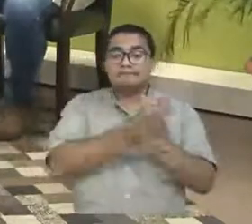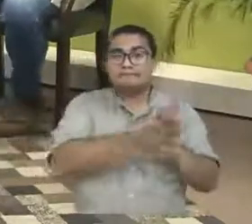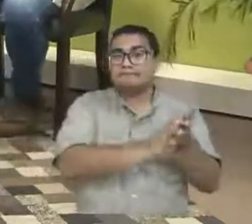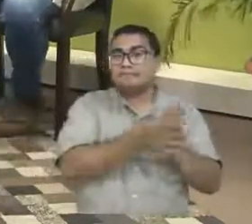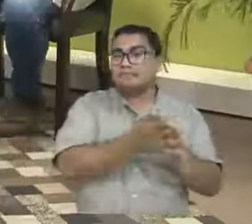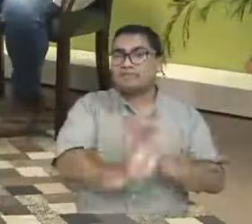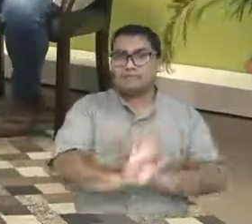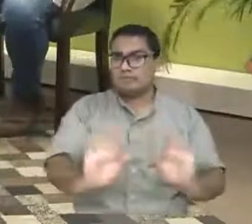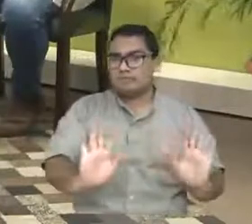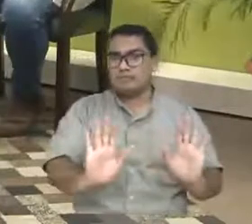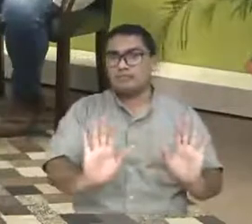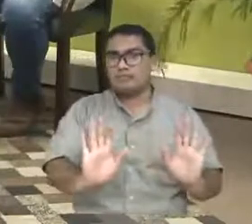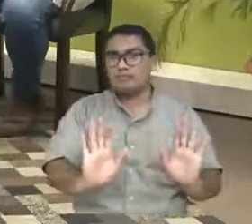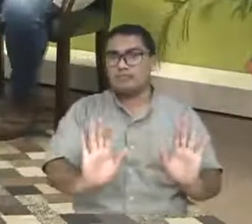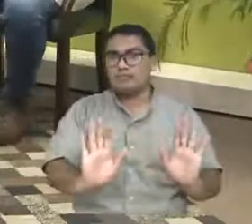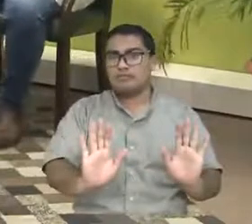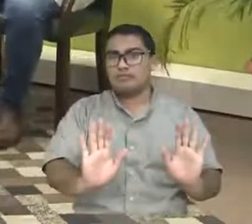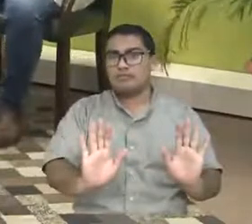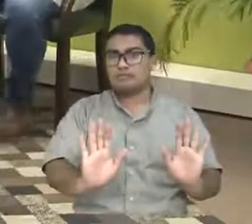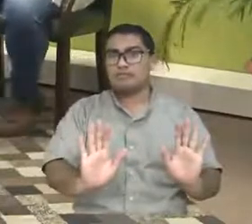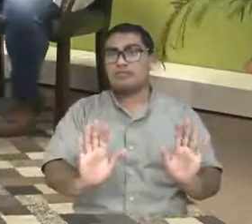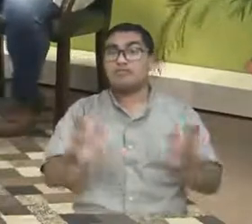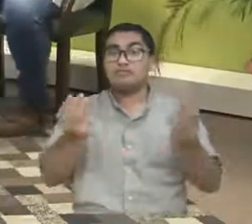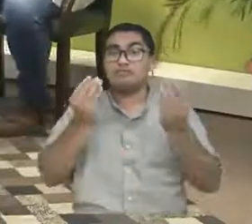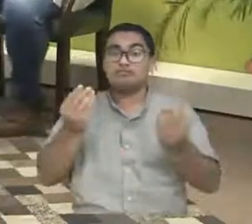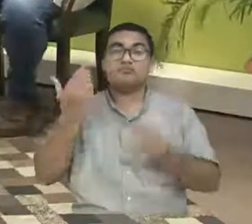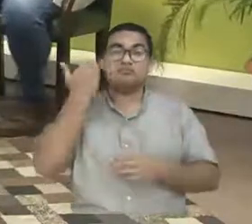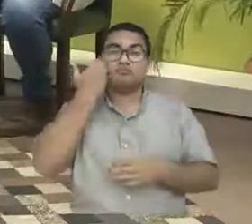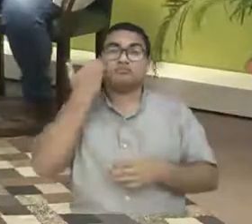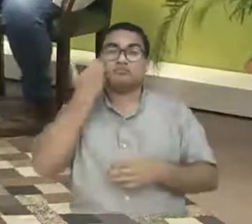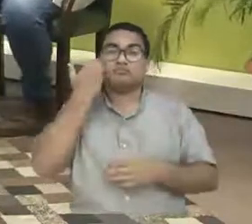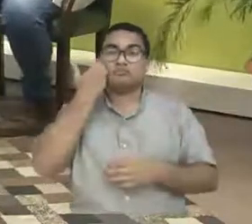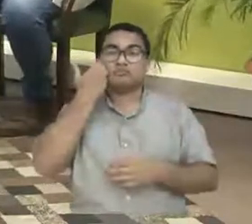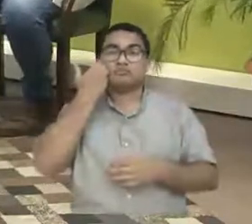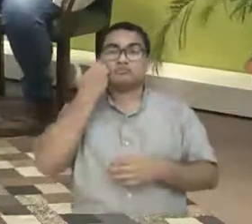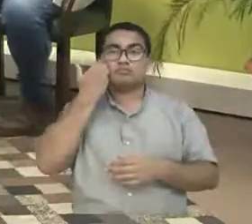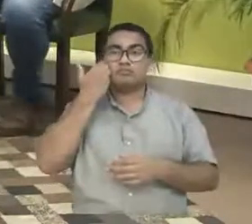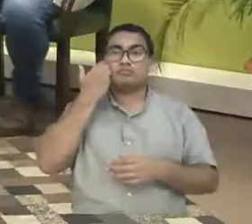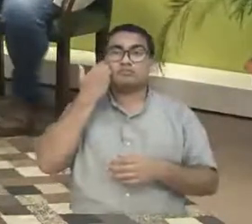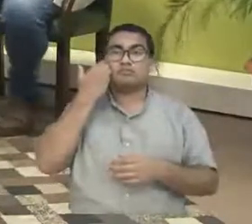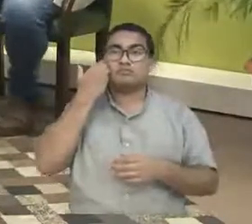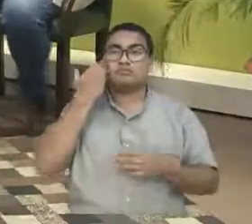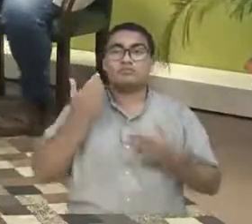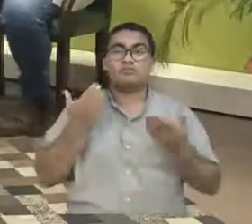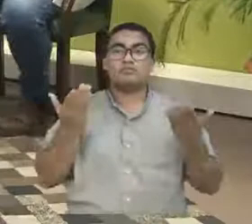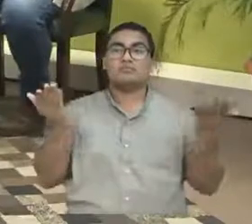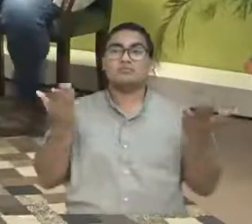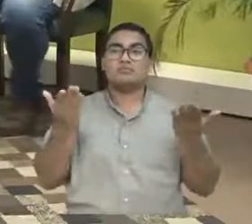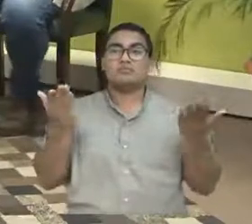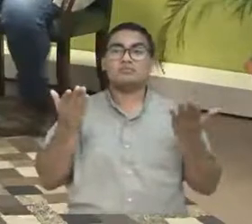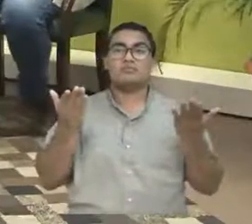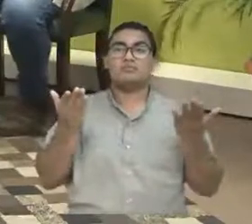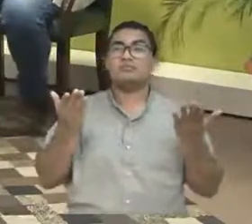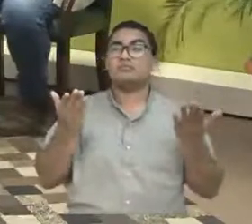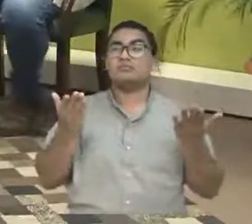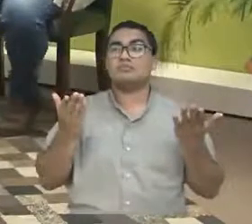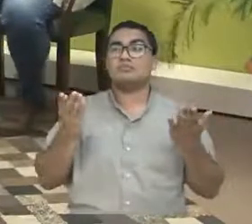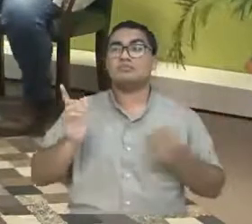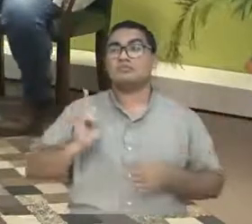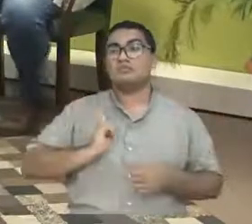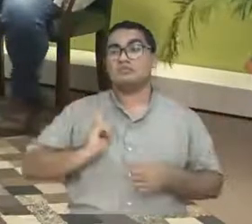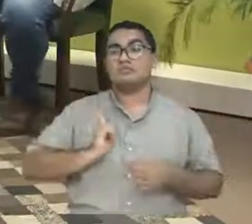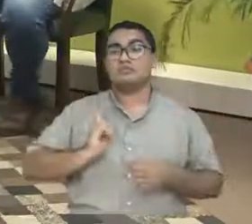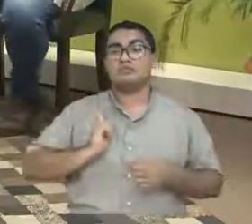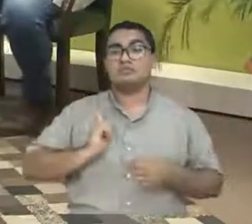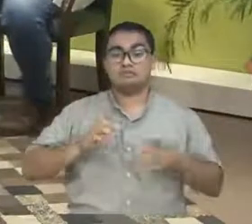se lava las manos y no es así. Muchos de los virus y de la bacteria en forma de protección del microorganismo tenemos de que ellos tienen una capita